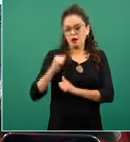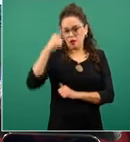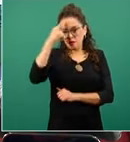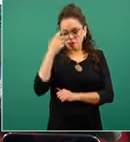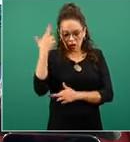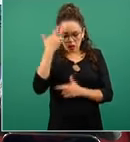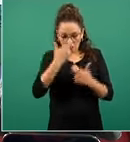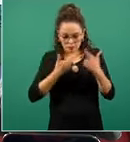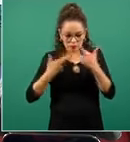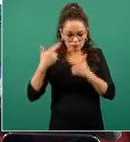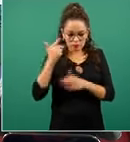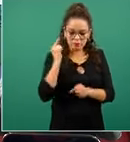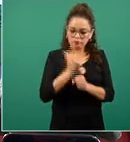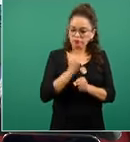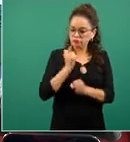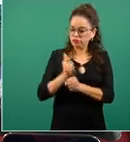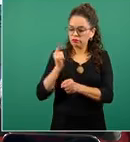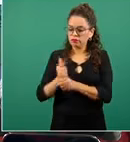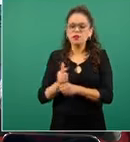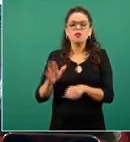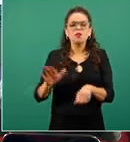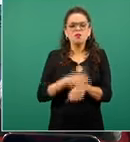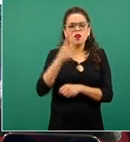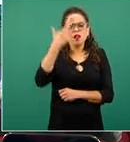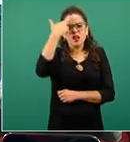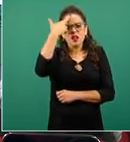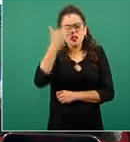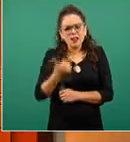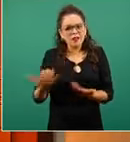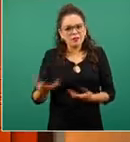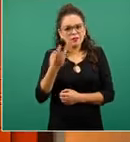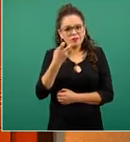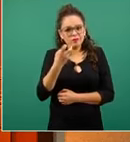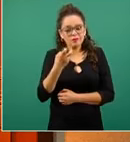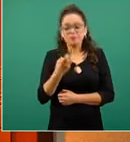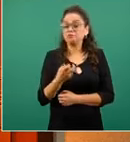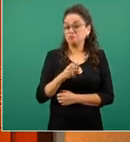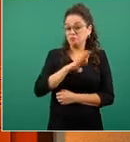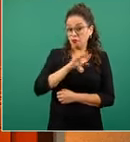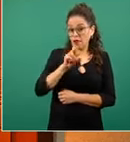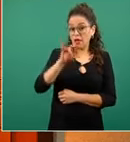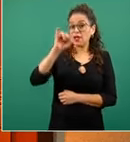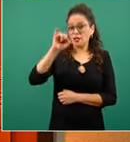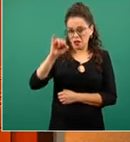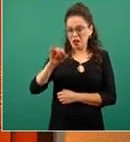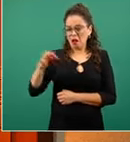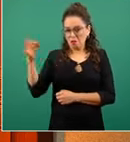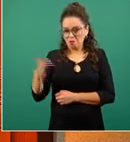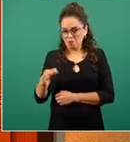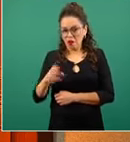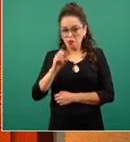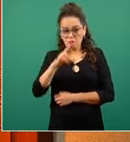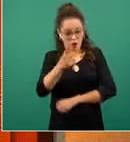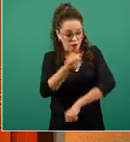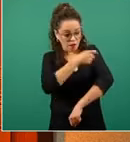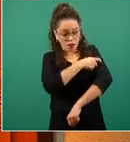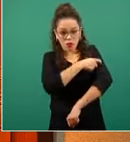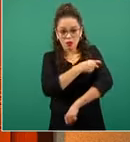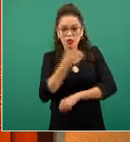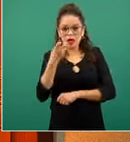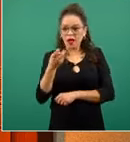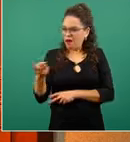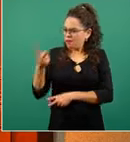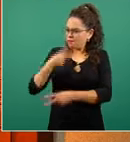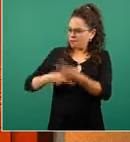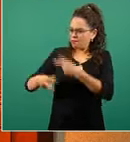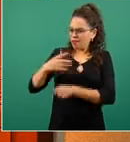pueden encontrar y conferir una causalidad, es decir, asociar que efectivamente la colocación de la vacuna